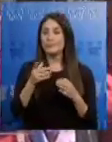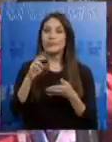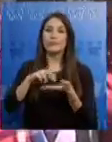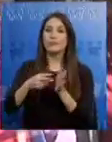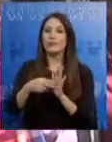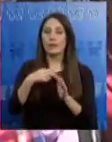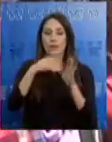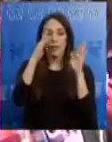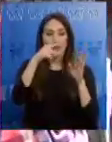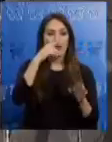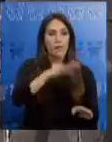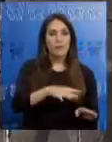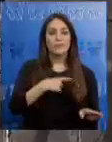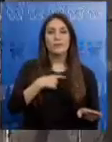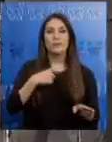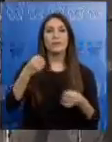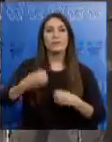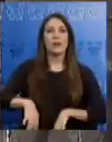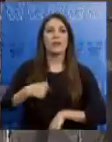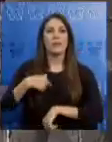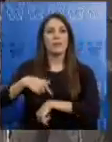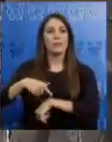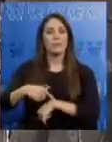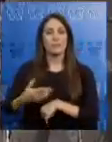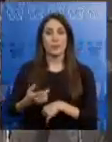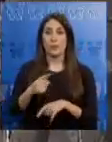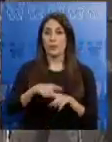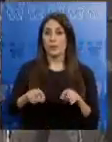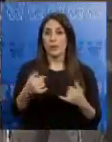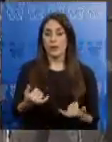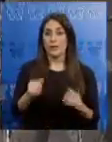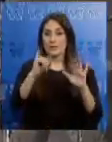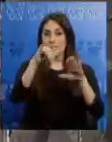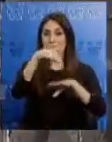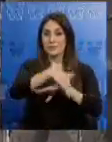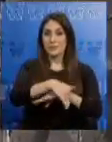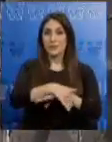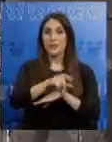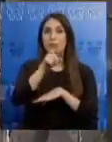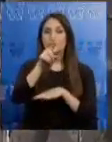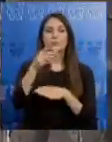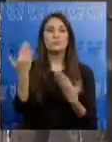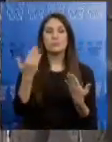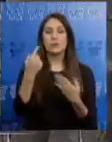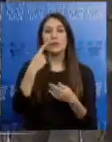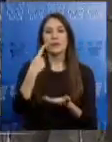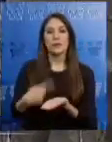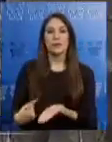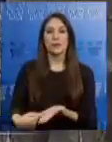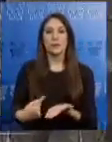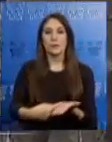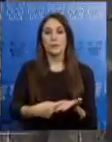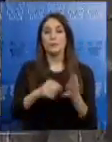venir a conseguir el gas. Está previsto que a las 18 horas los distribuidores de gas a domicilio mantengan una reunión